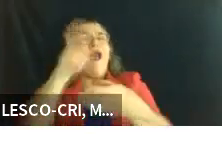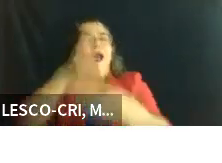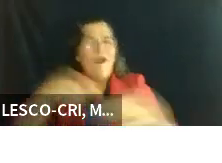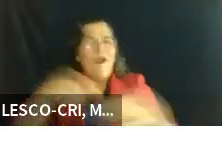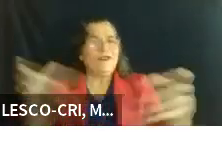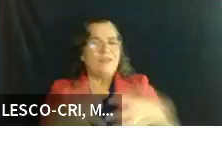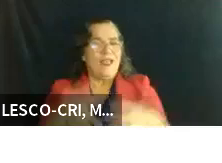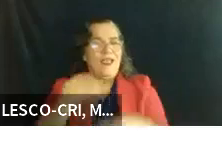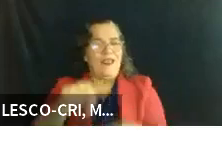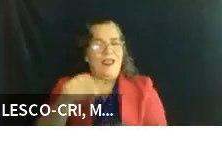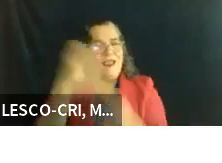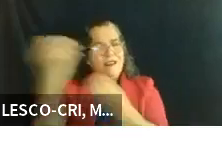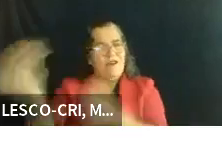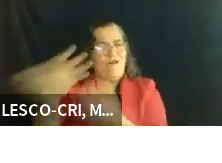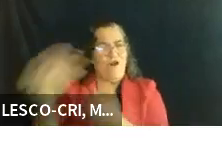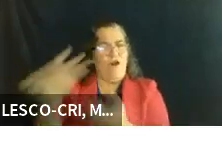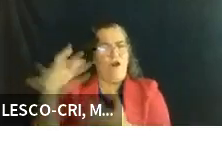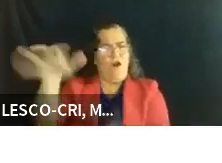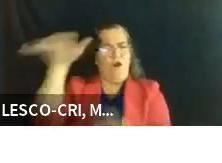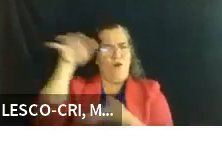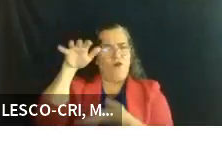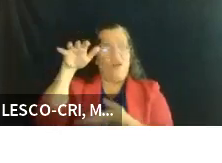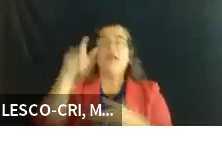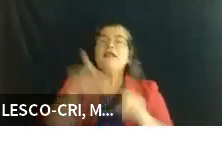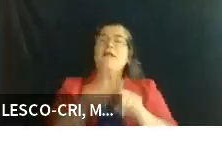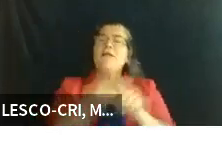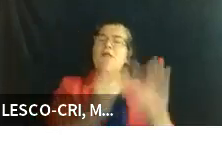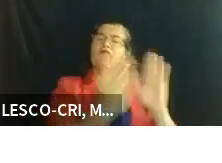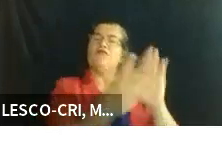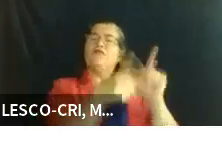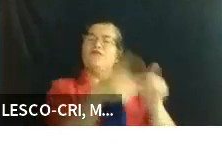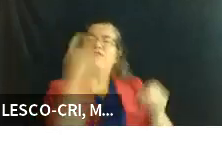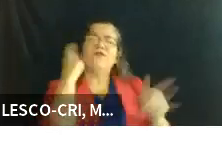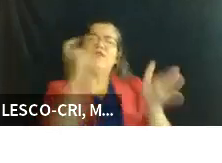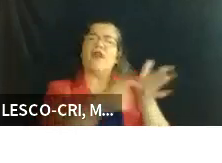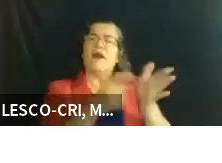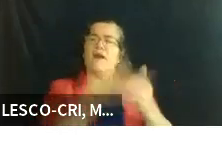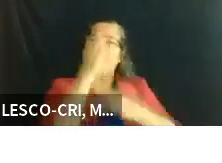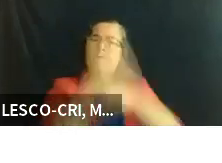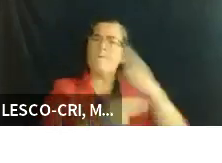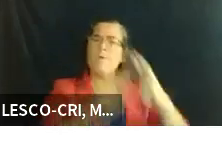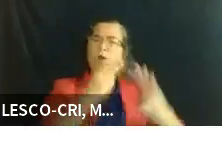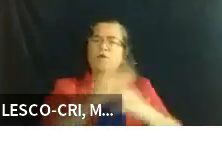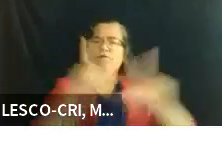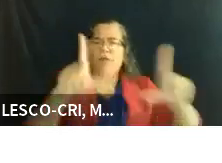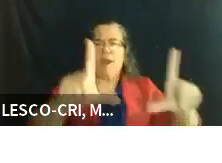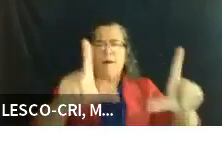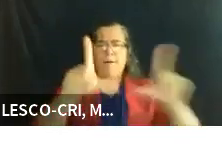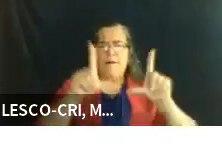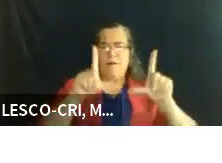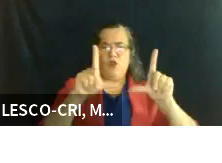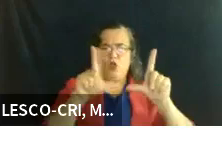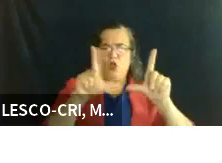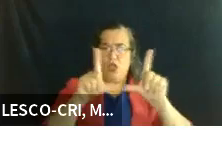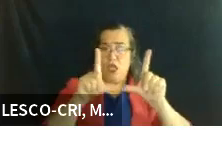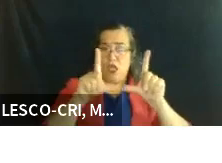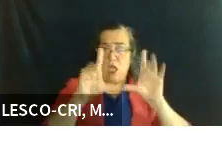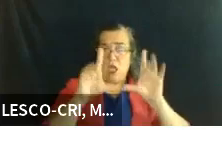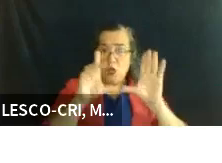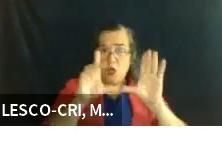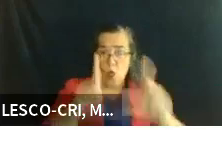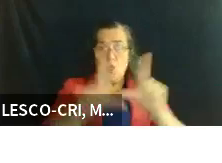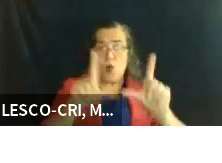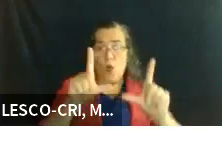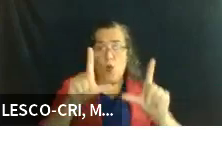la necesidad del reconocimiento mundial de títulos, de que los títulos que se emiten en distintas partes